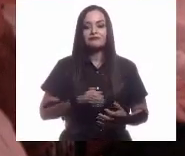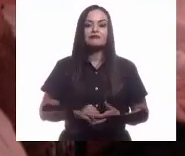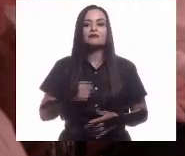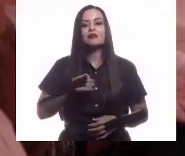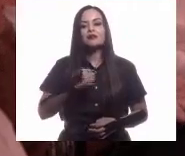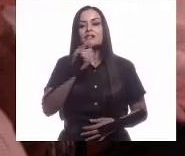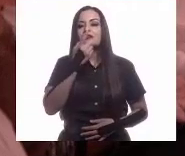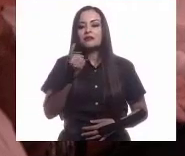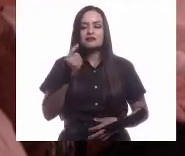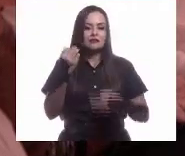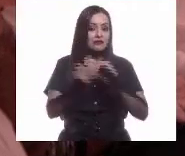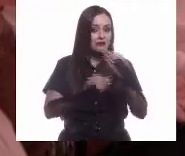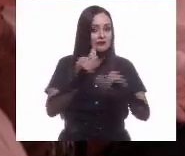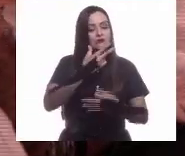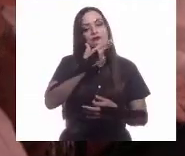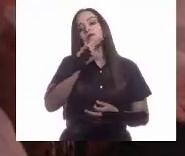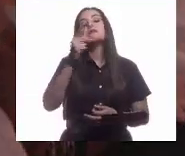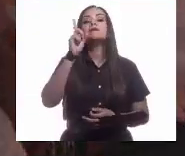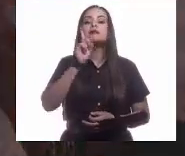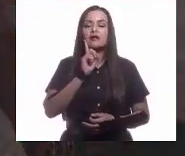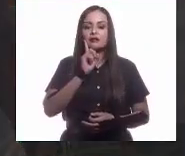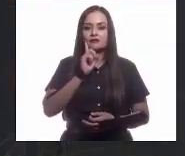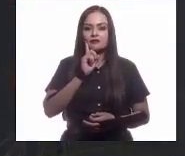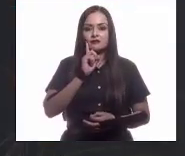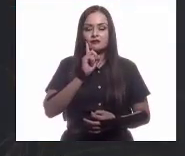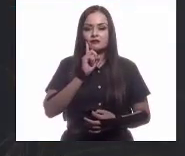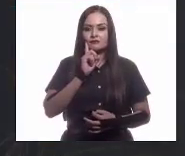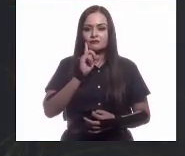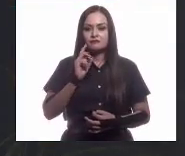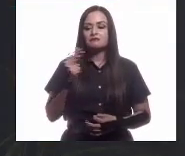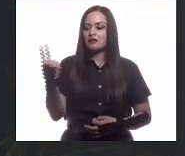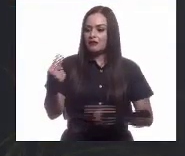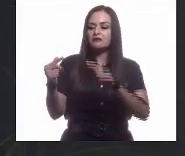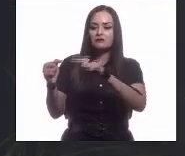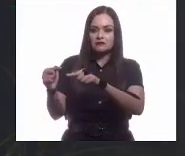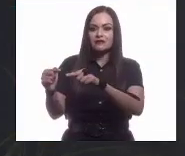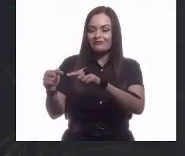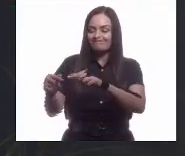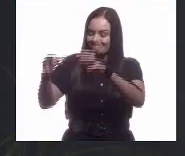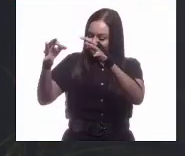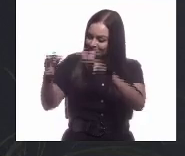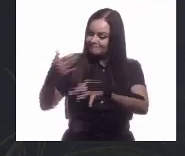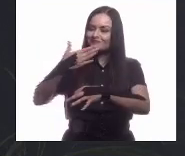a todas y a todos que ambas cosas las ha logrado con excelencia.